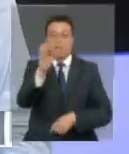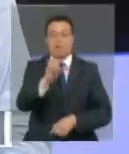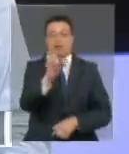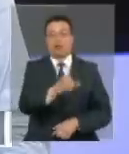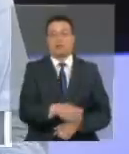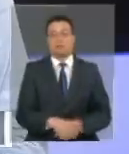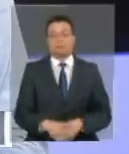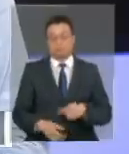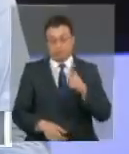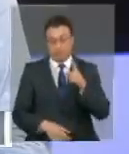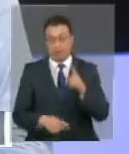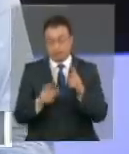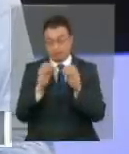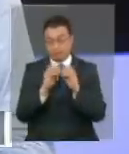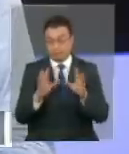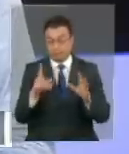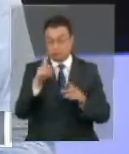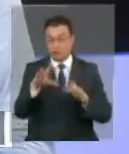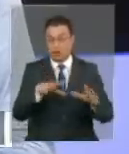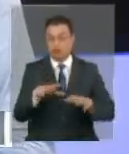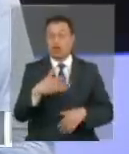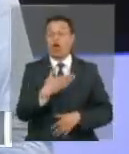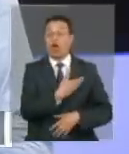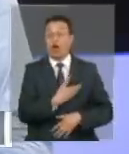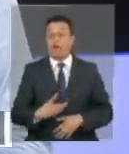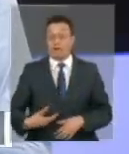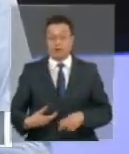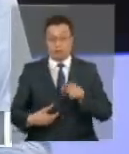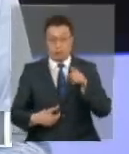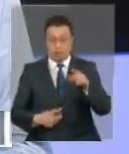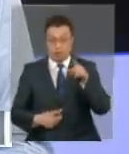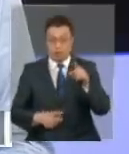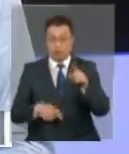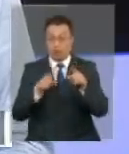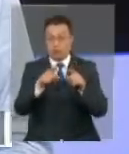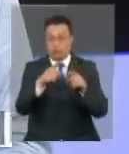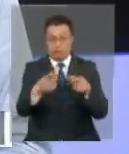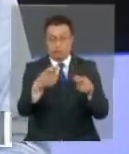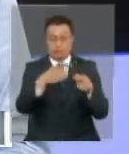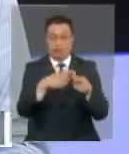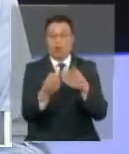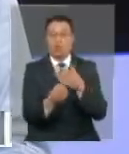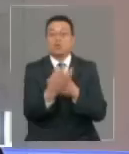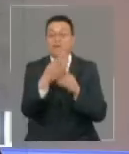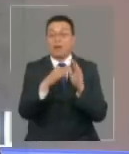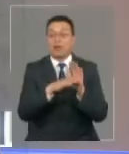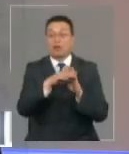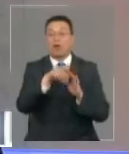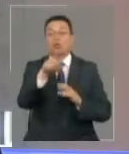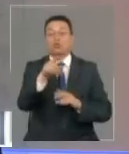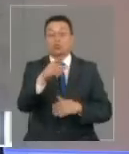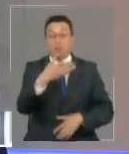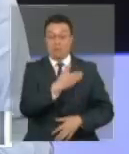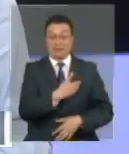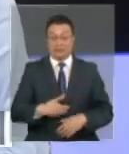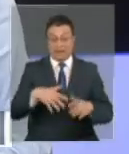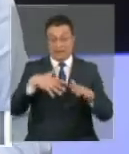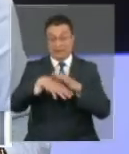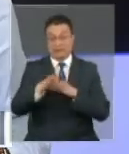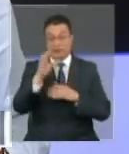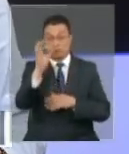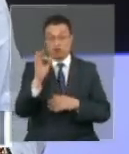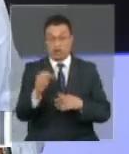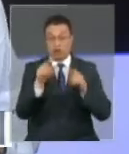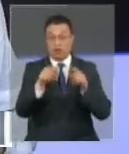Es importante dejar claro una cosa. Los que están en el gobierno son ustedes. Tú eres integrante de la nueva mayoría. Tu presidenta, la del 15%, es la